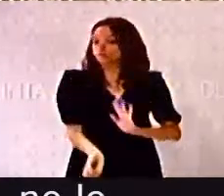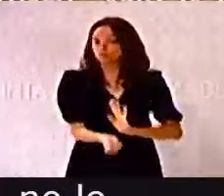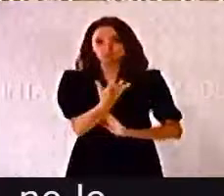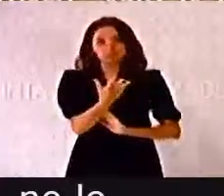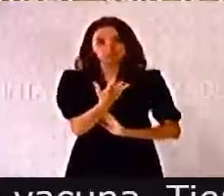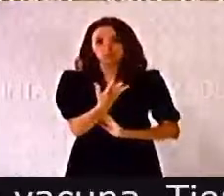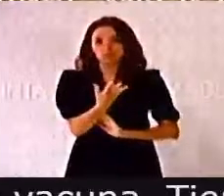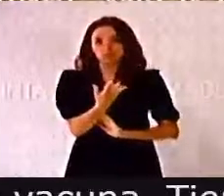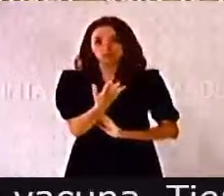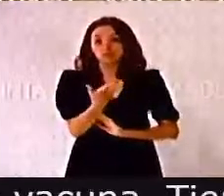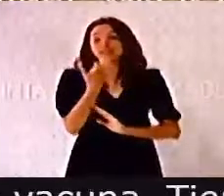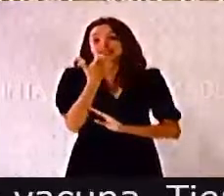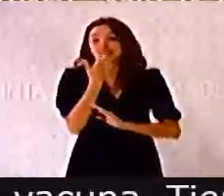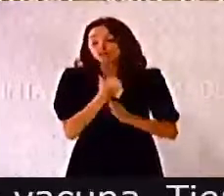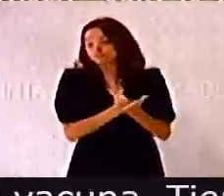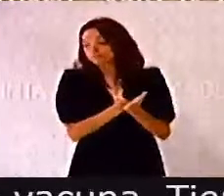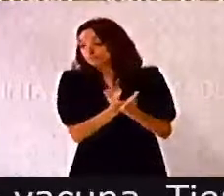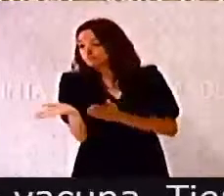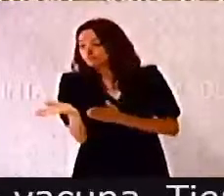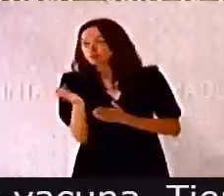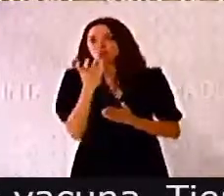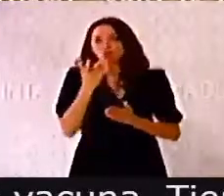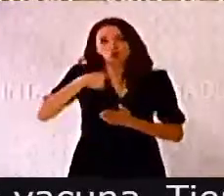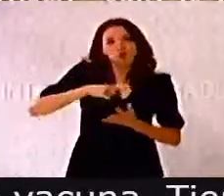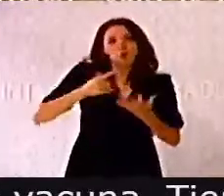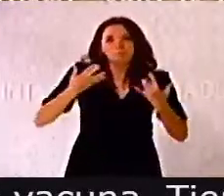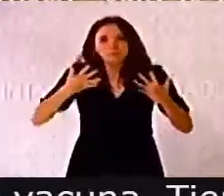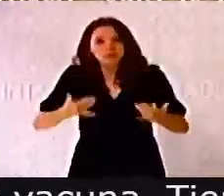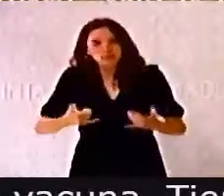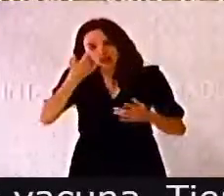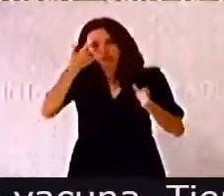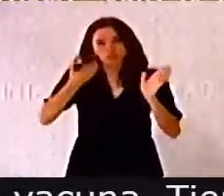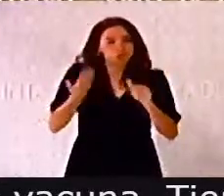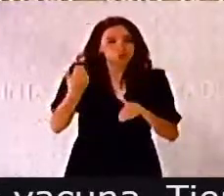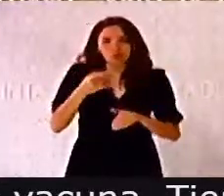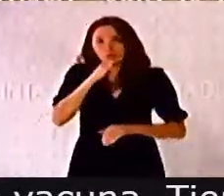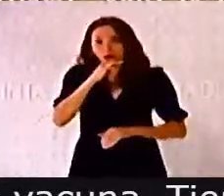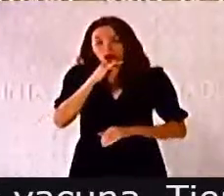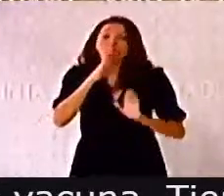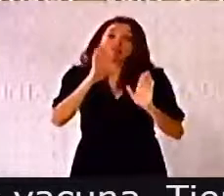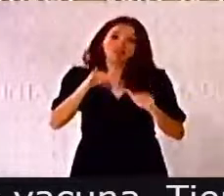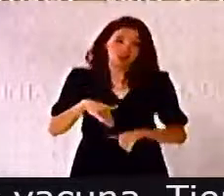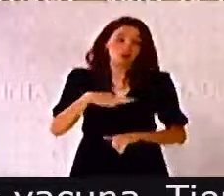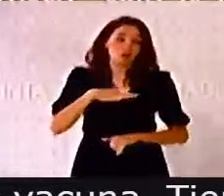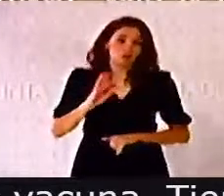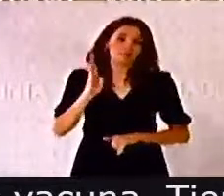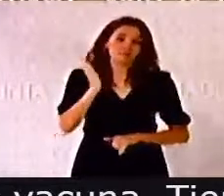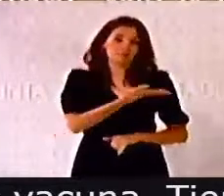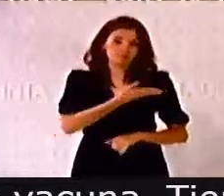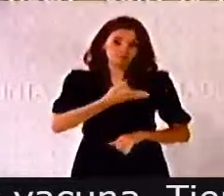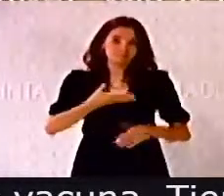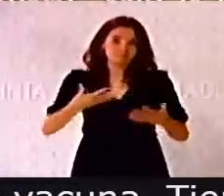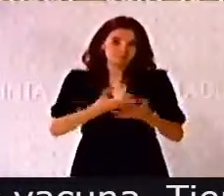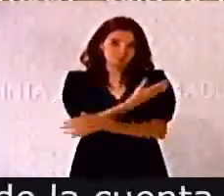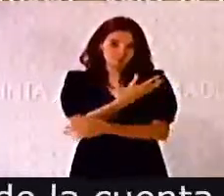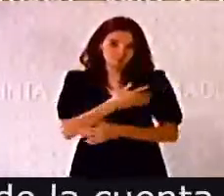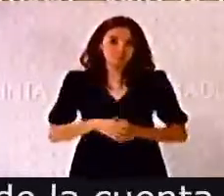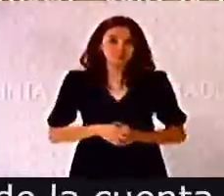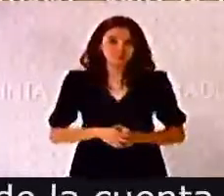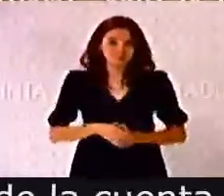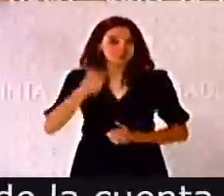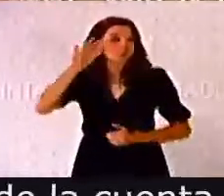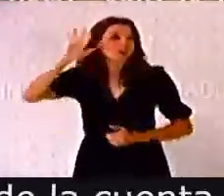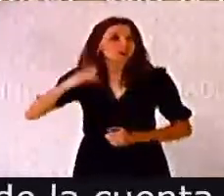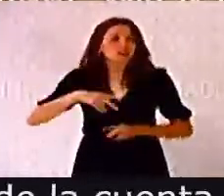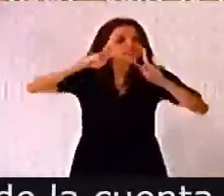Y todo lo que sea que se corra más de la cuenta puede ser al final contraproducente. Una investigación de una vacuna